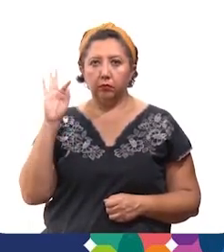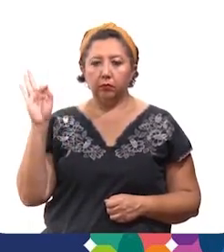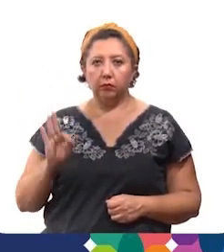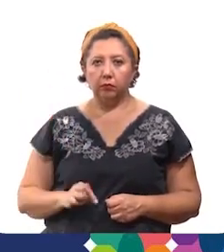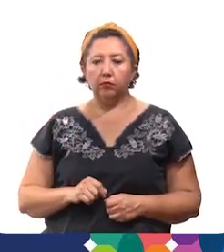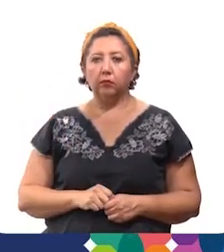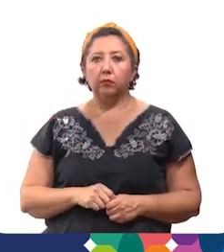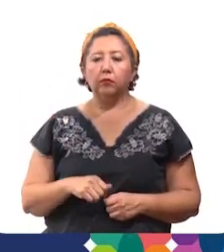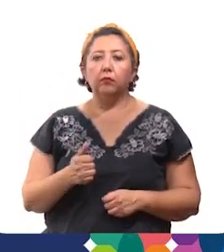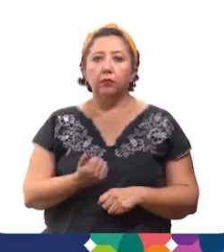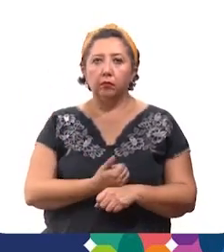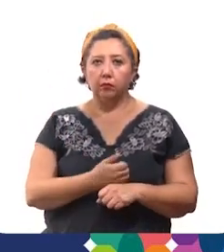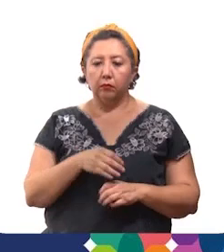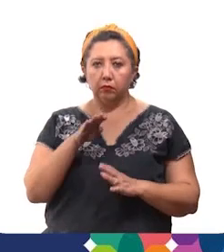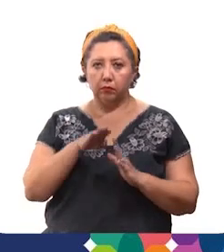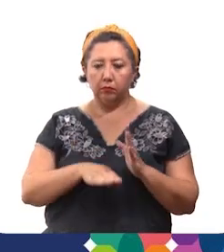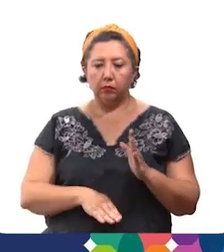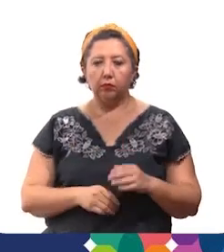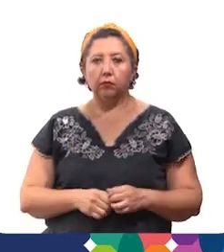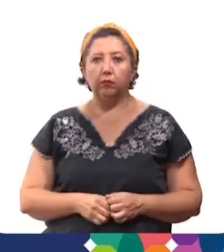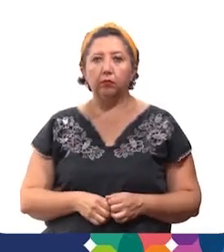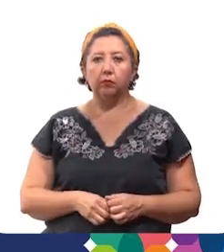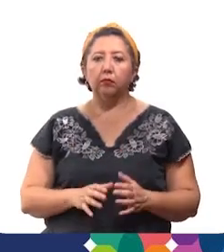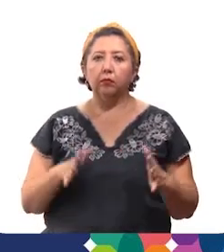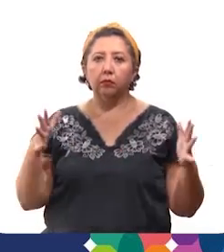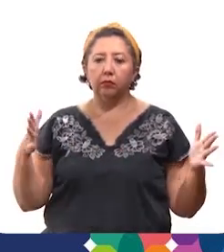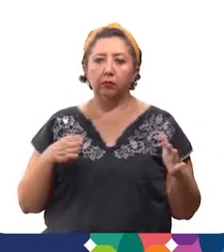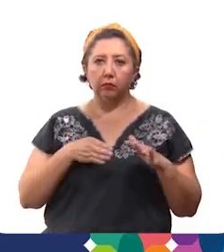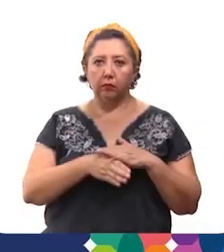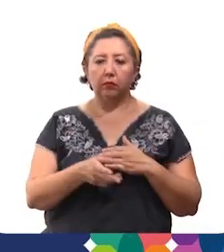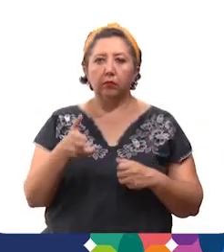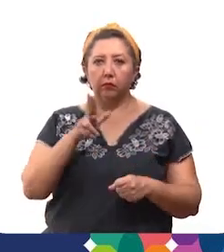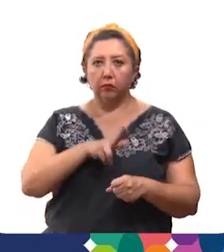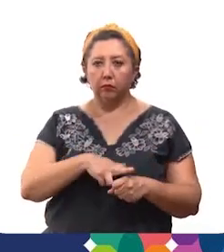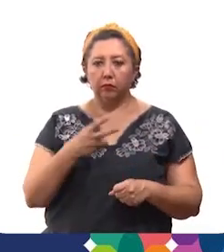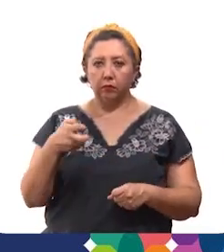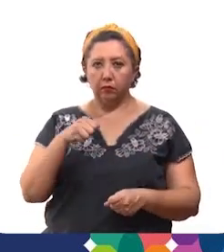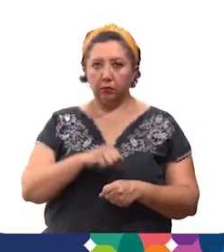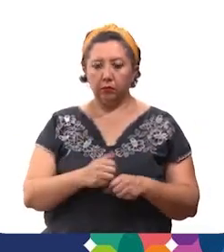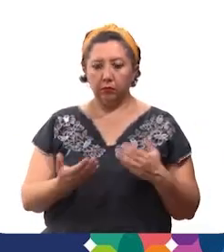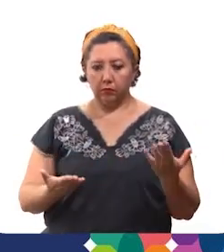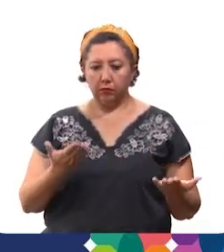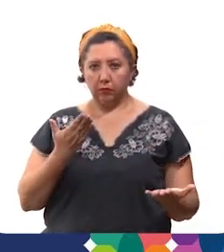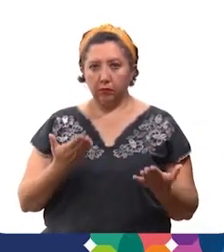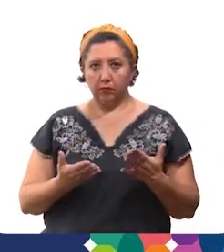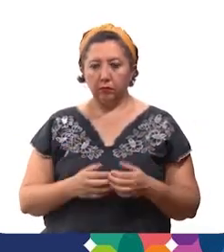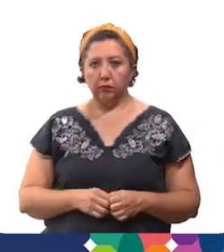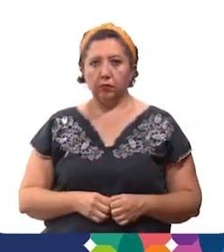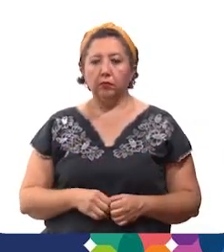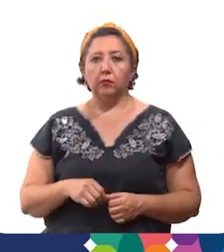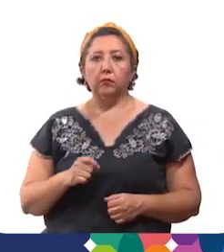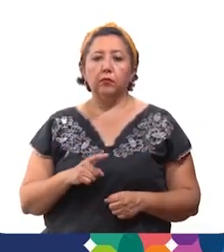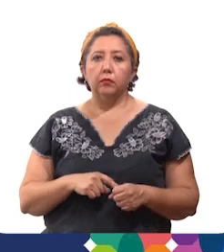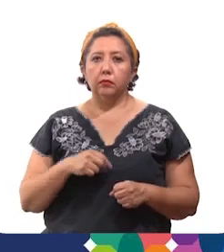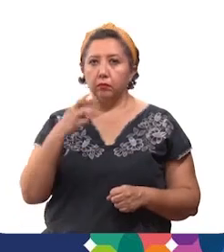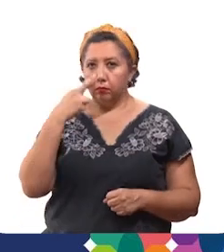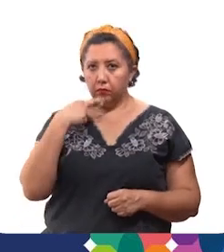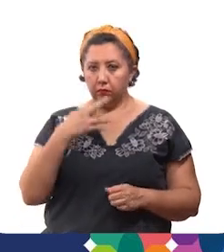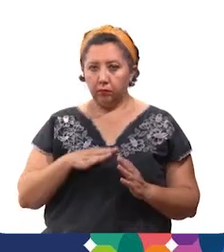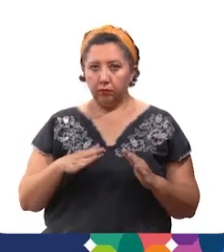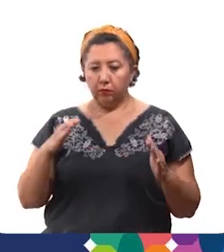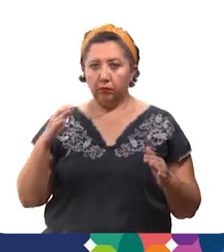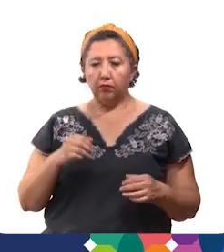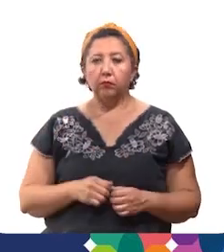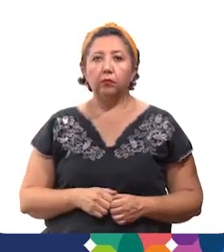52.2%, se encuentra en amarillo y en descenso. El incremento en admisiones hospitalarias de la semana con respecto a la anterior está en rojo y en